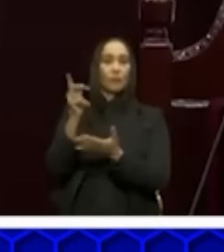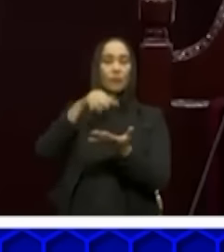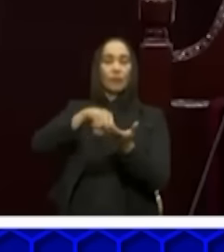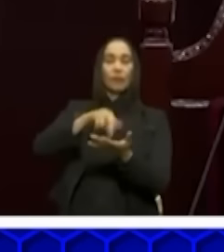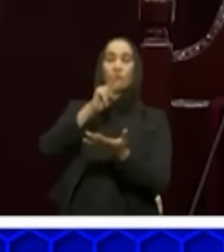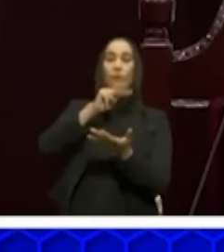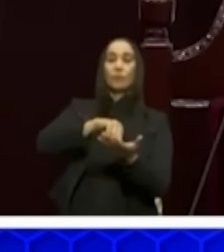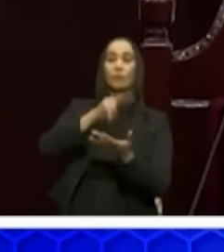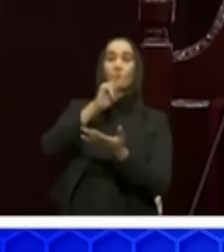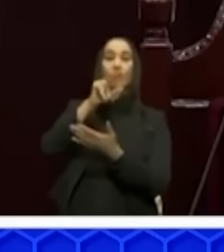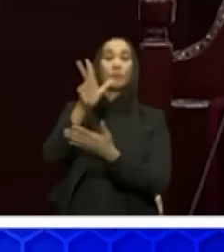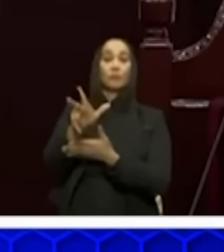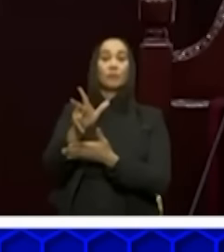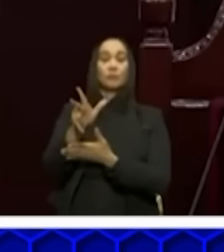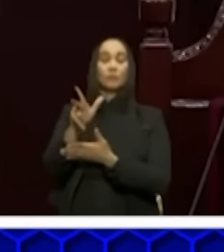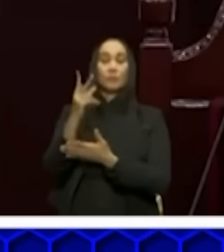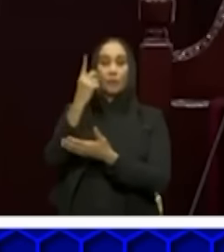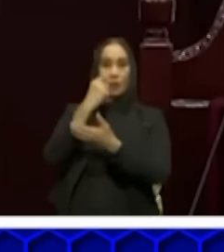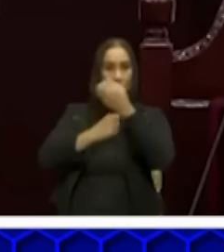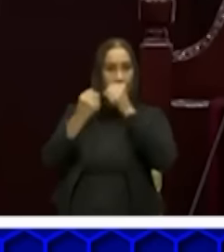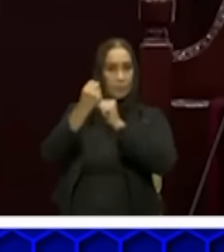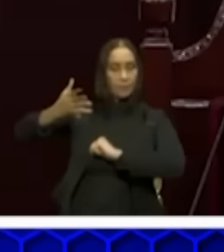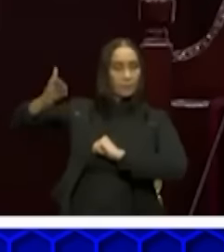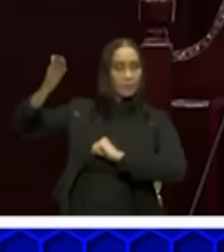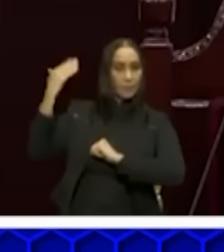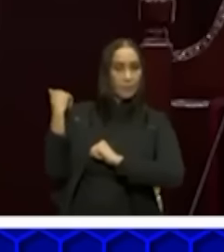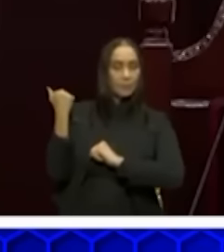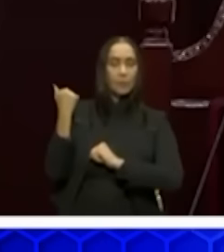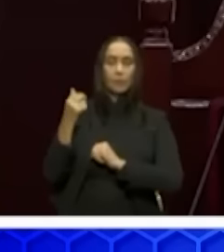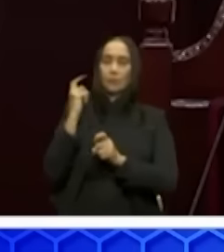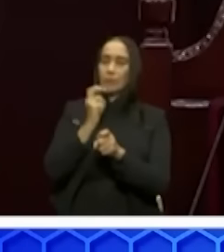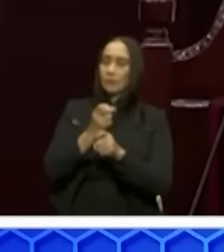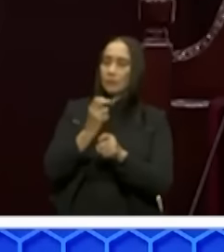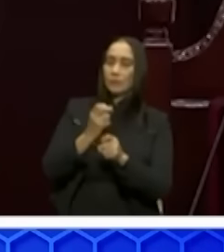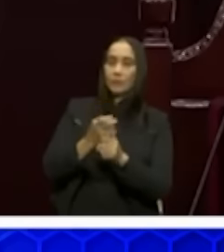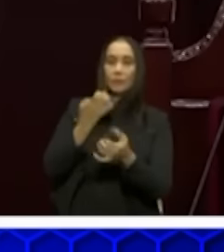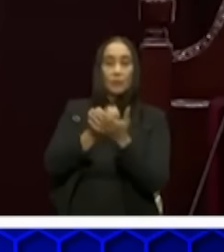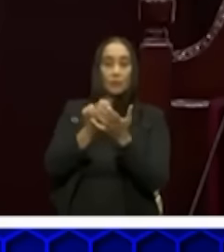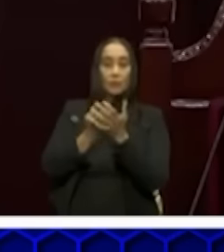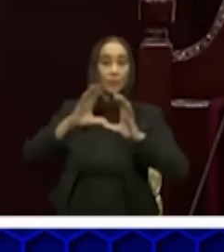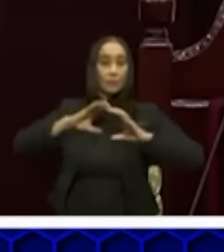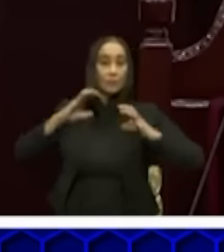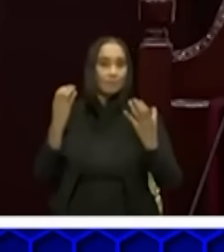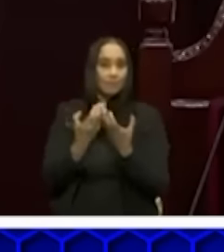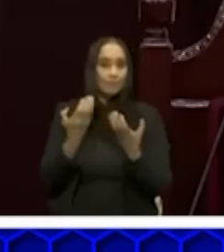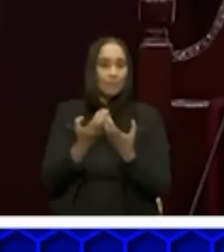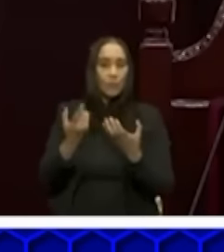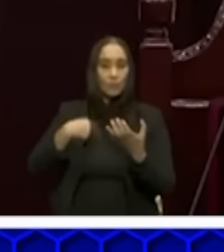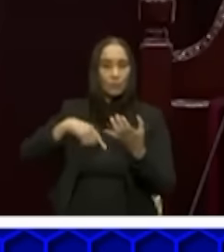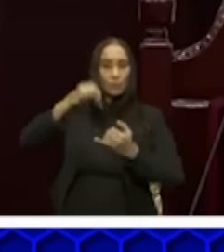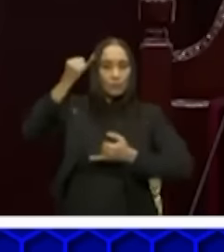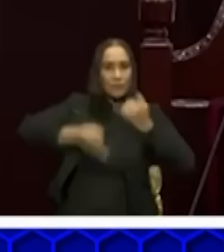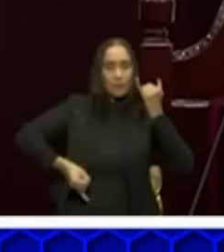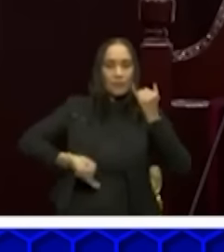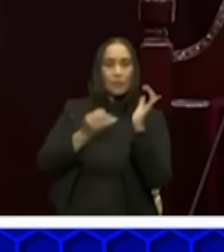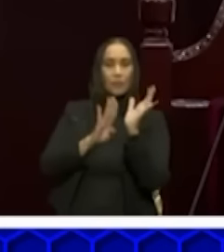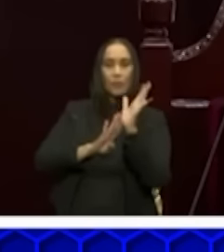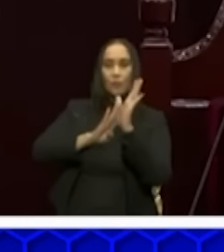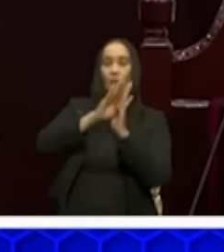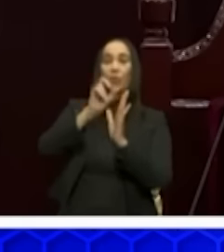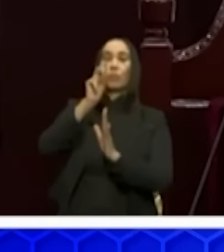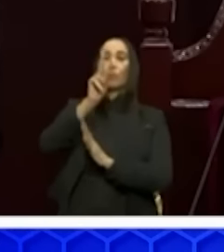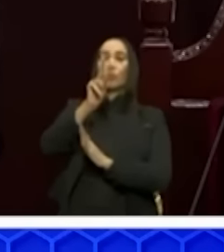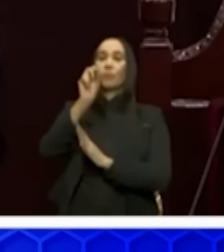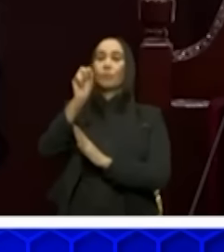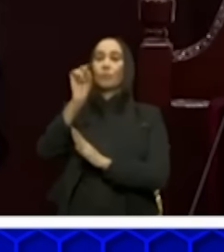Entonces eso tiene que ver con un un deber constitucional de estar en la sala de la asamblea nacional yo le digo a